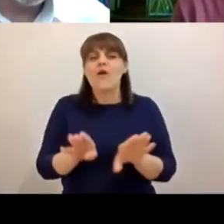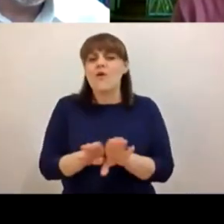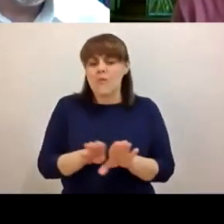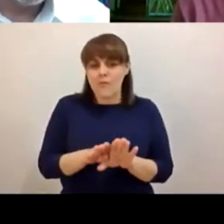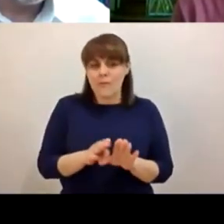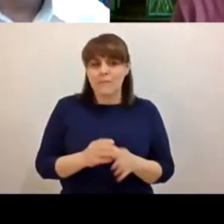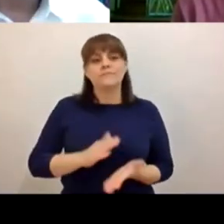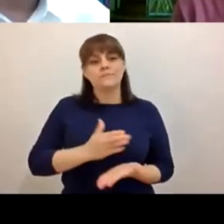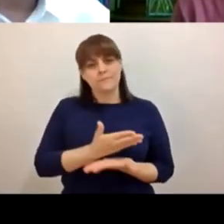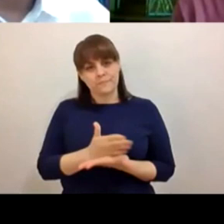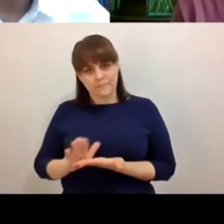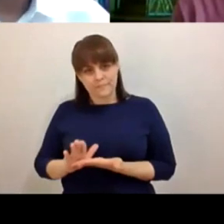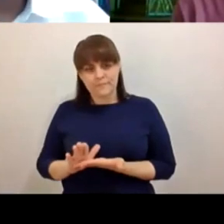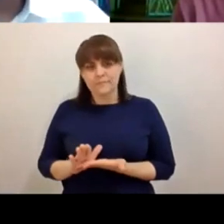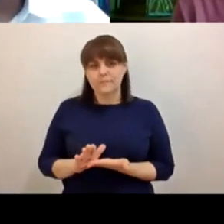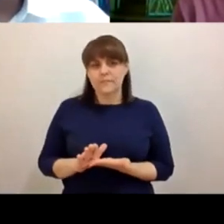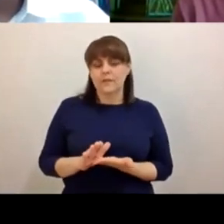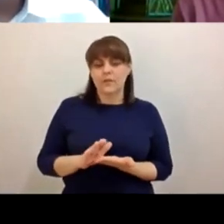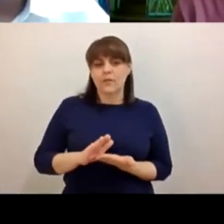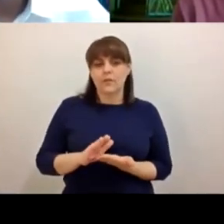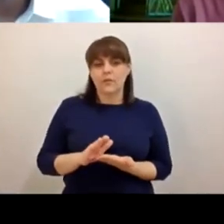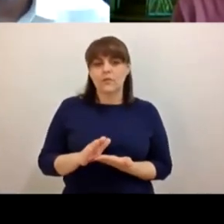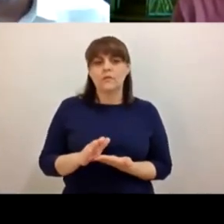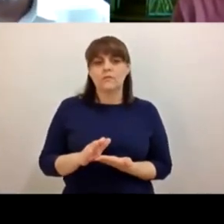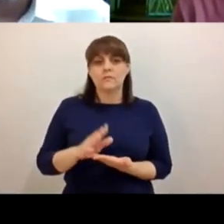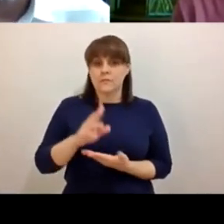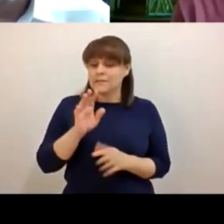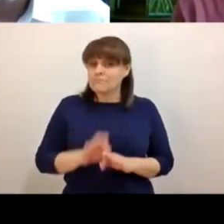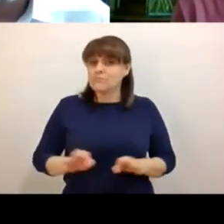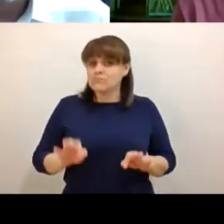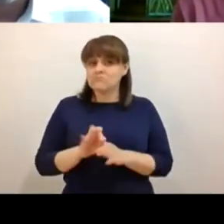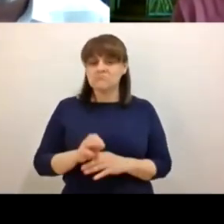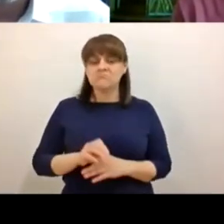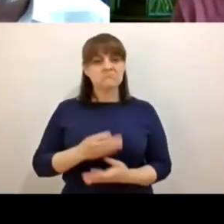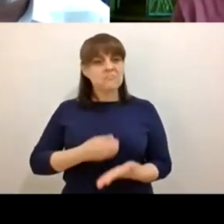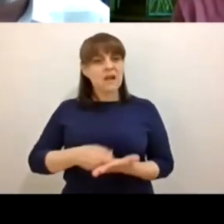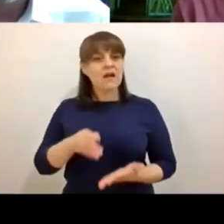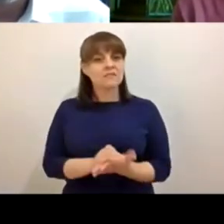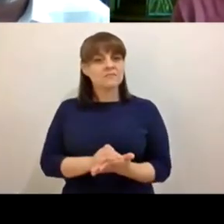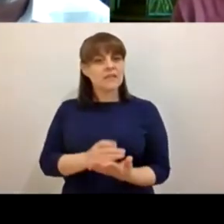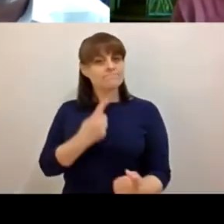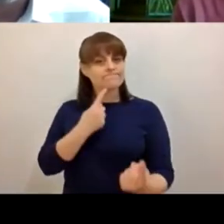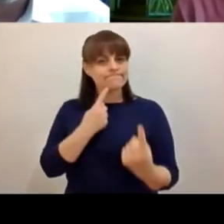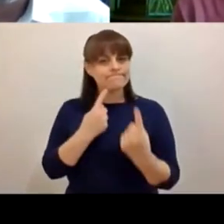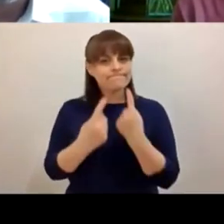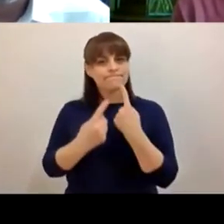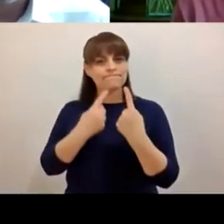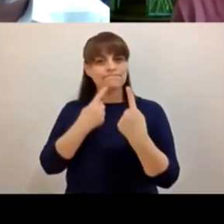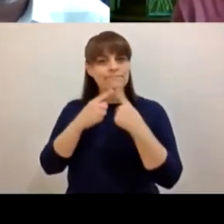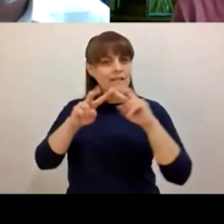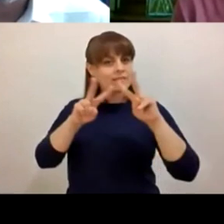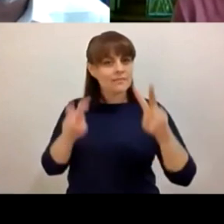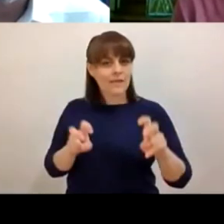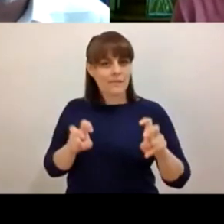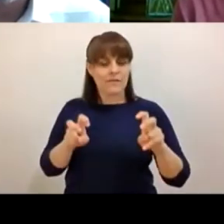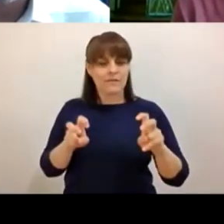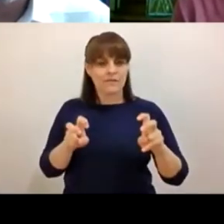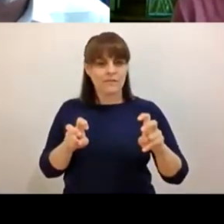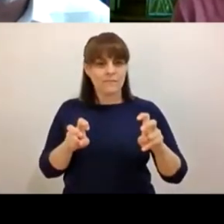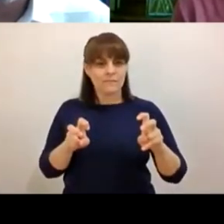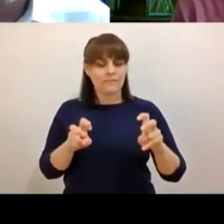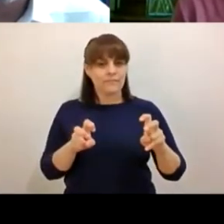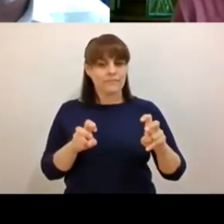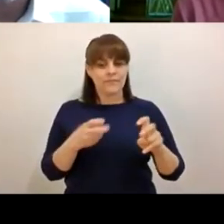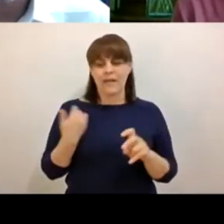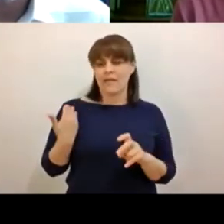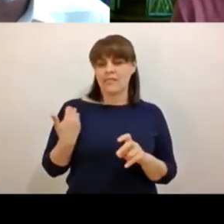gustaría mencionar para cerrar esto es, atrevámonos a hablar de este tema. Yo creo que es muy doloroso. En diciembre me